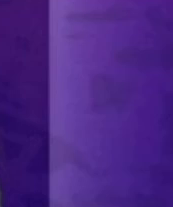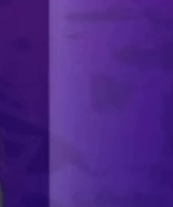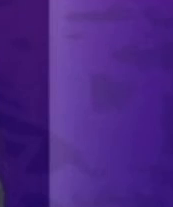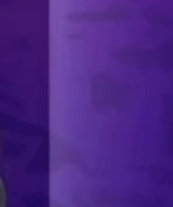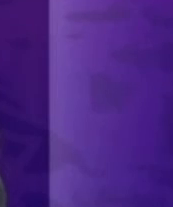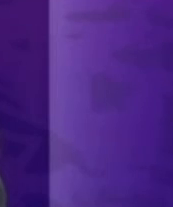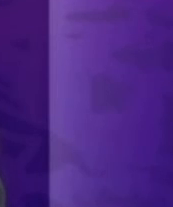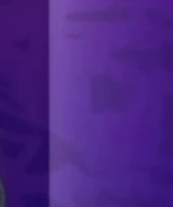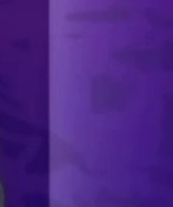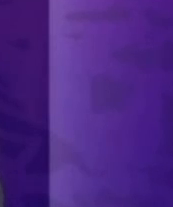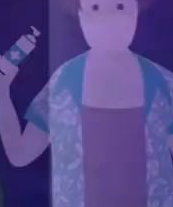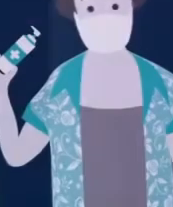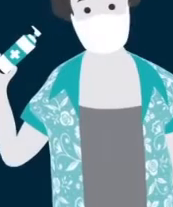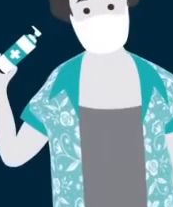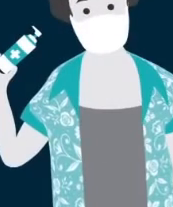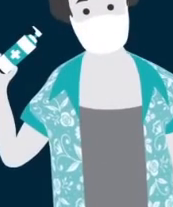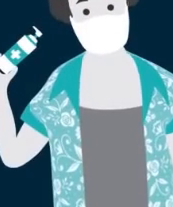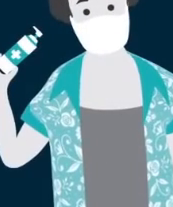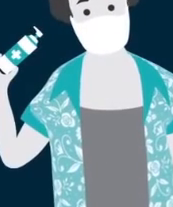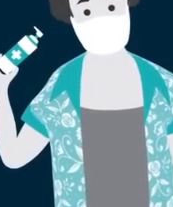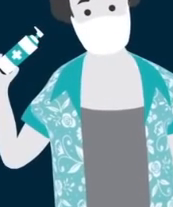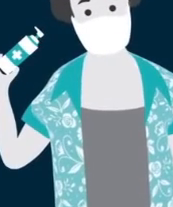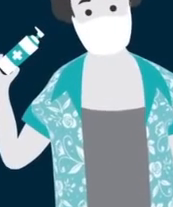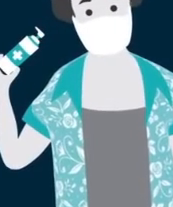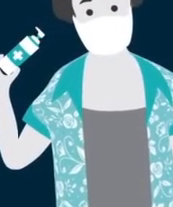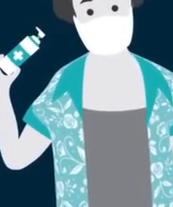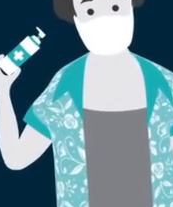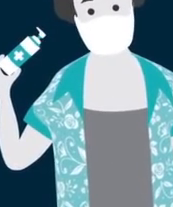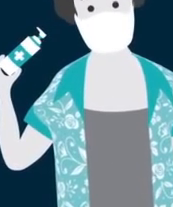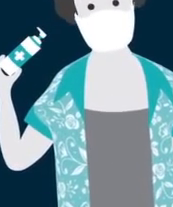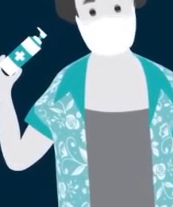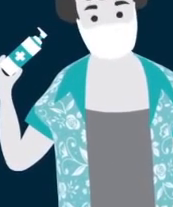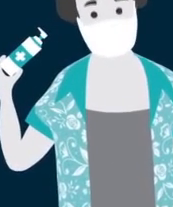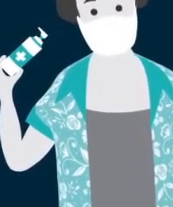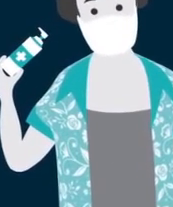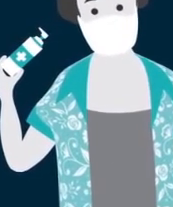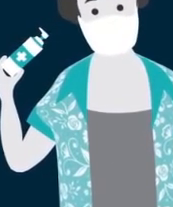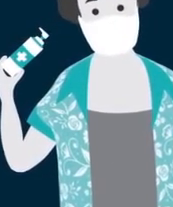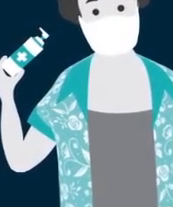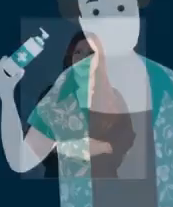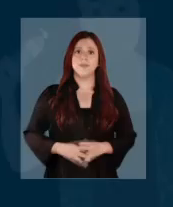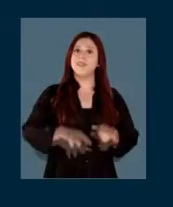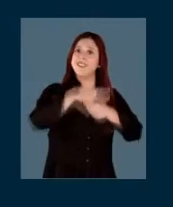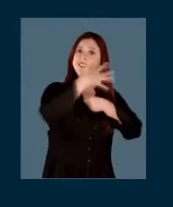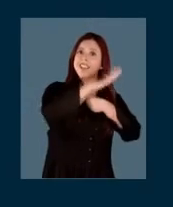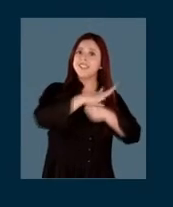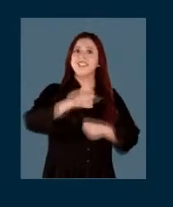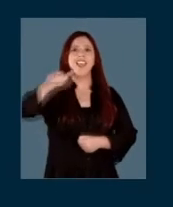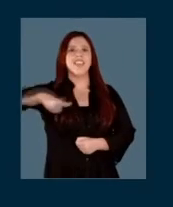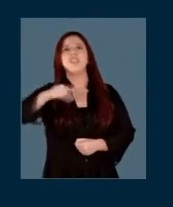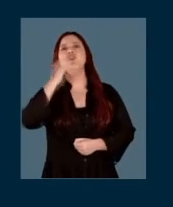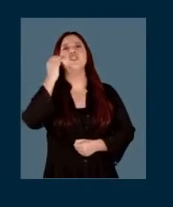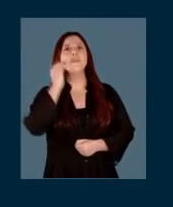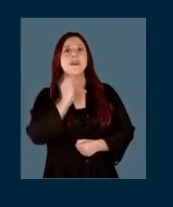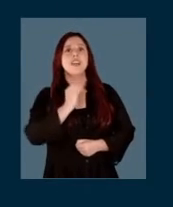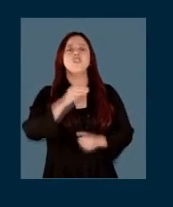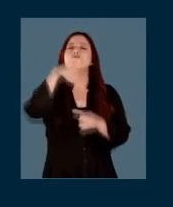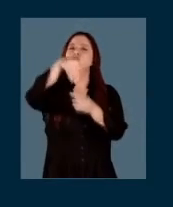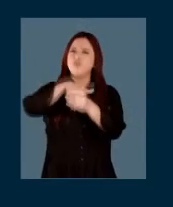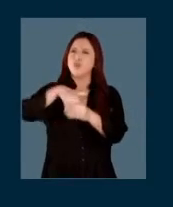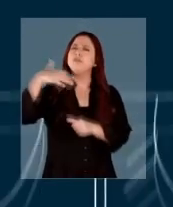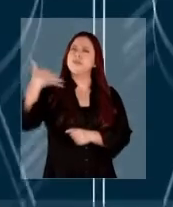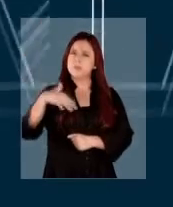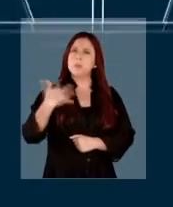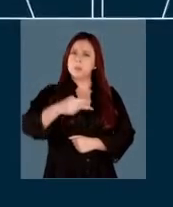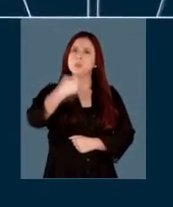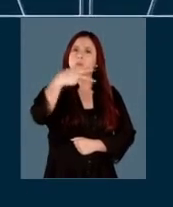de la influenza a crónicos desde los 11 años, a niños desde 6 meses, a quinto básico, embarazadas y adultos mayores desde los